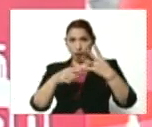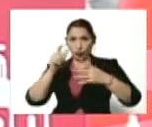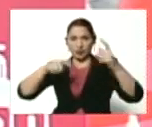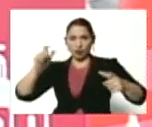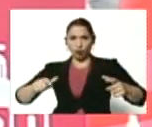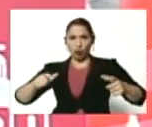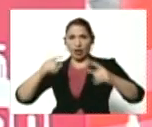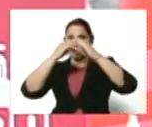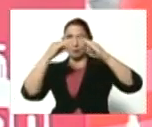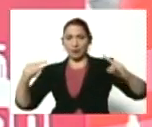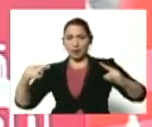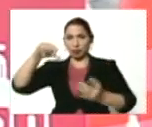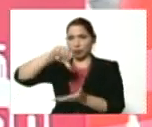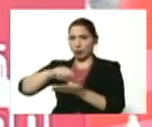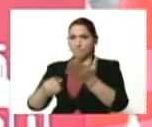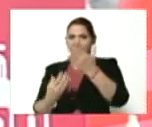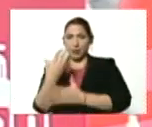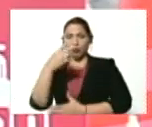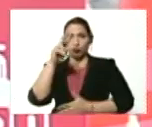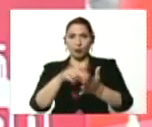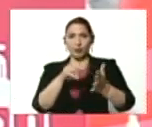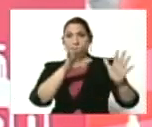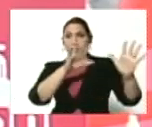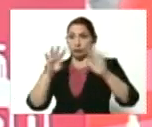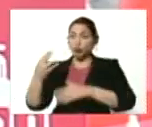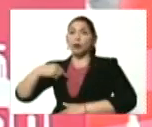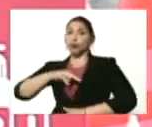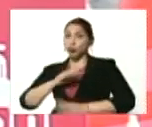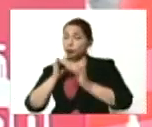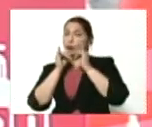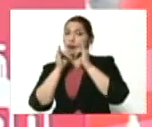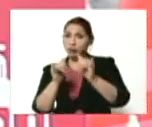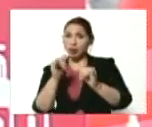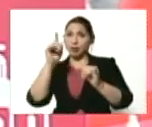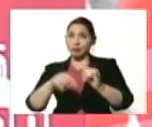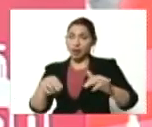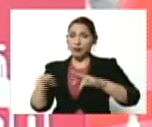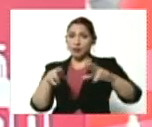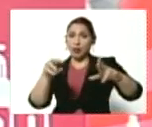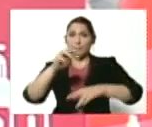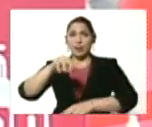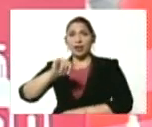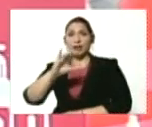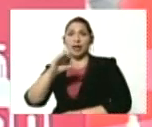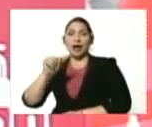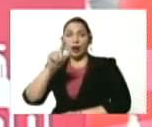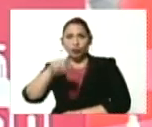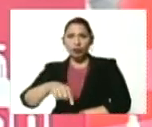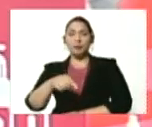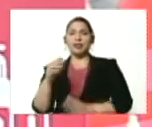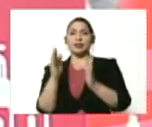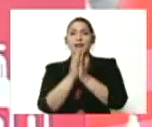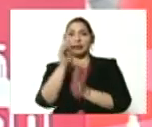2019 en la localidad de Maicao y en la localidad de Río Hacha. Del campamento de Santa Marta